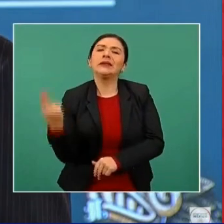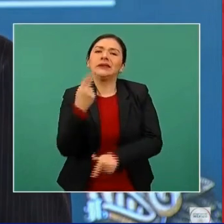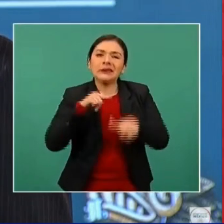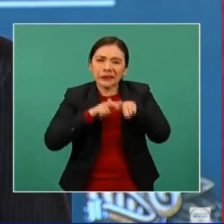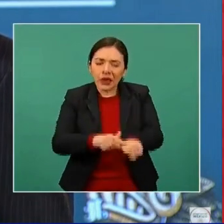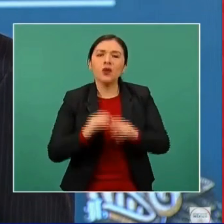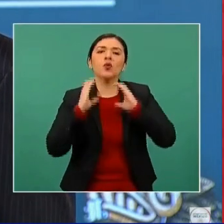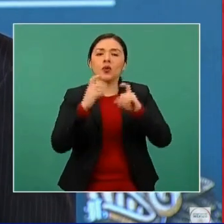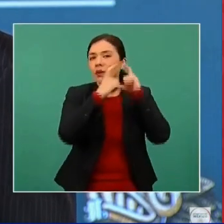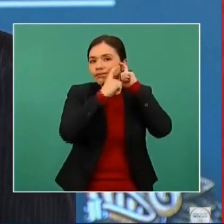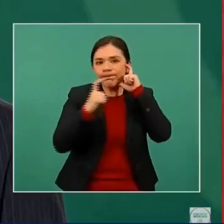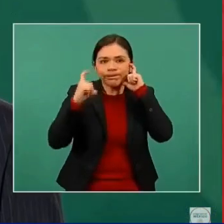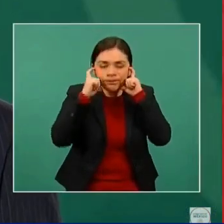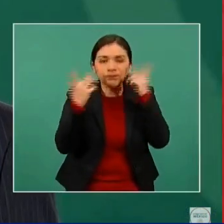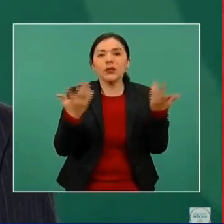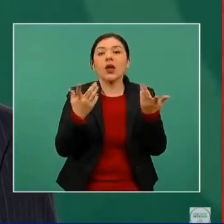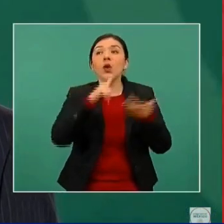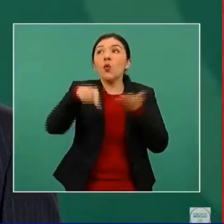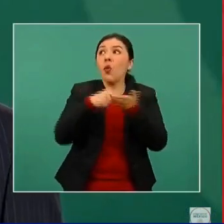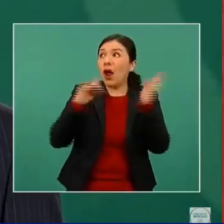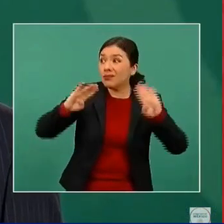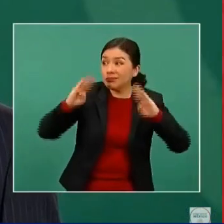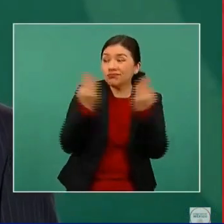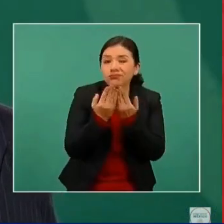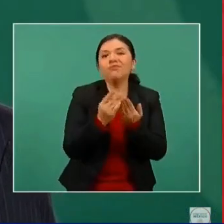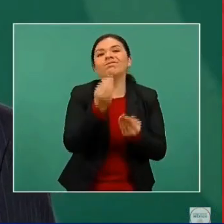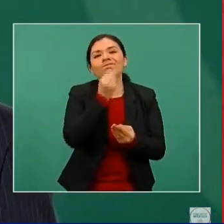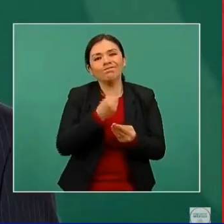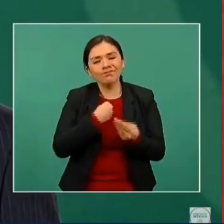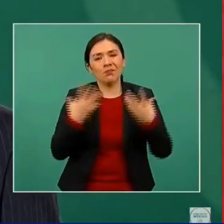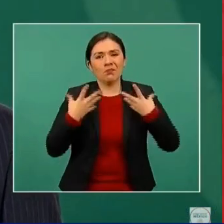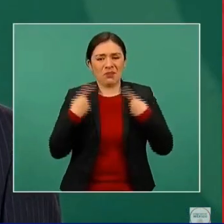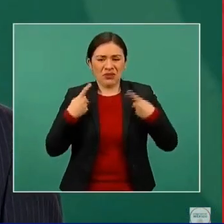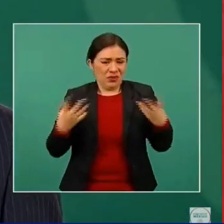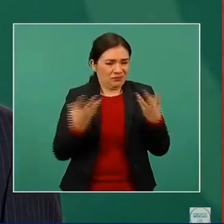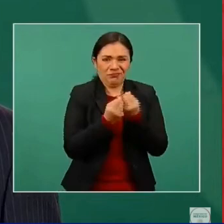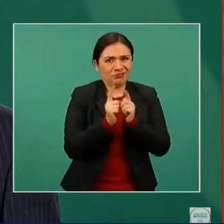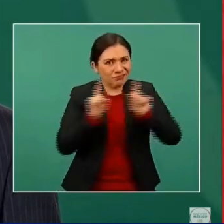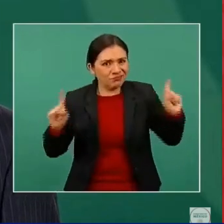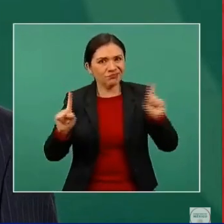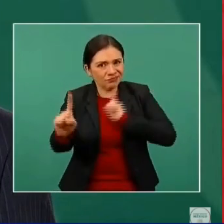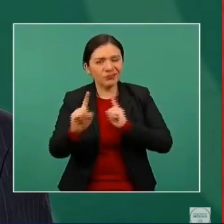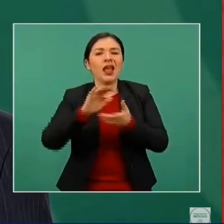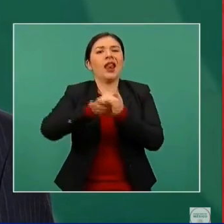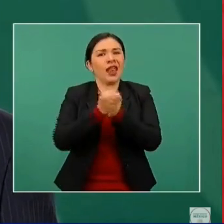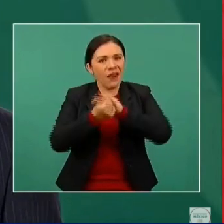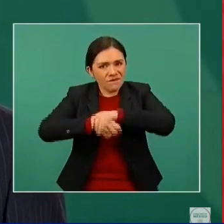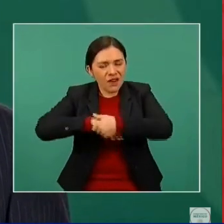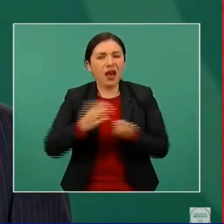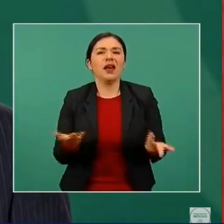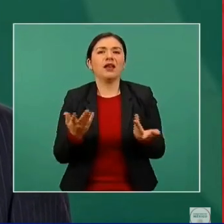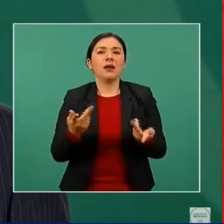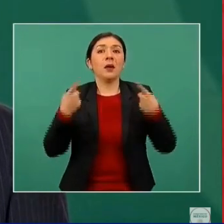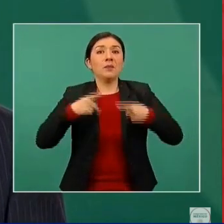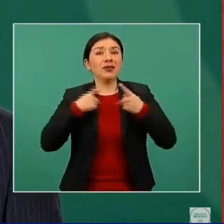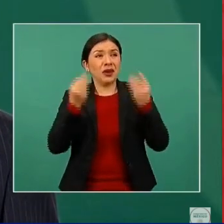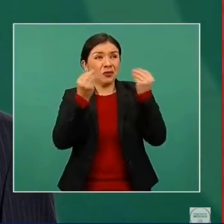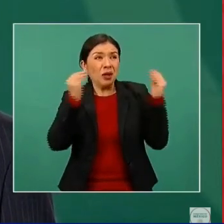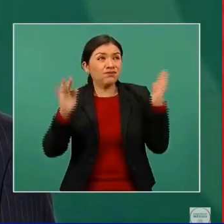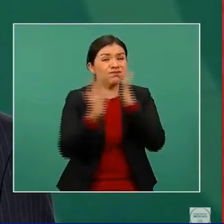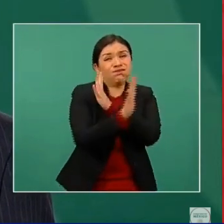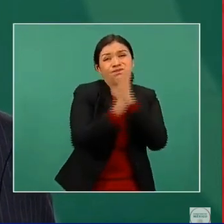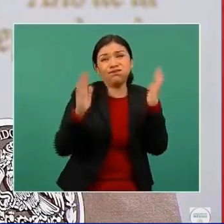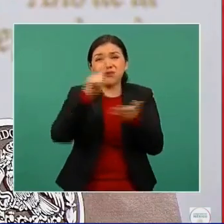espacios públicos cerrados, el lavado de manos, el mantener sana distancia, el reducir la movilidad o la concurrencia